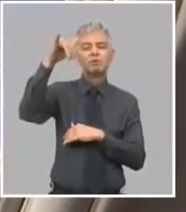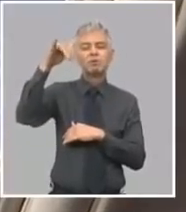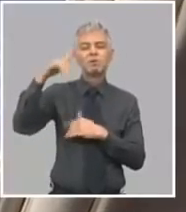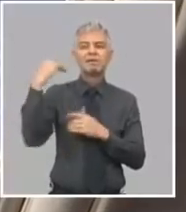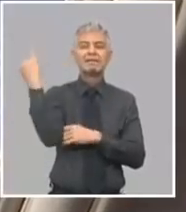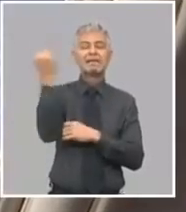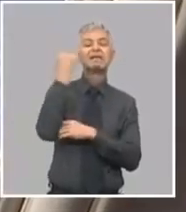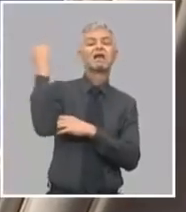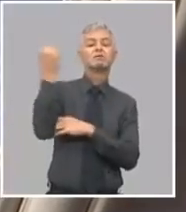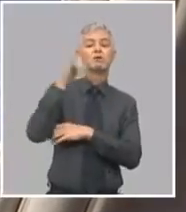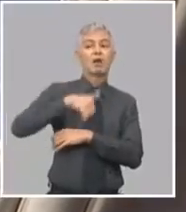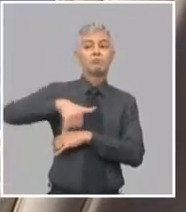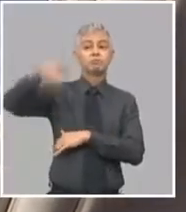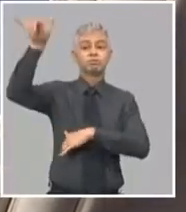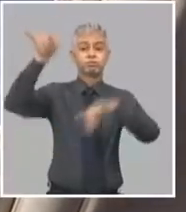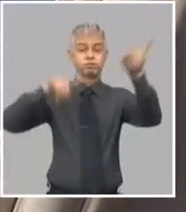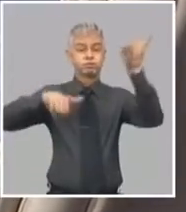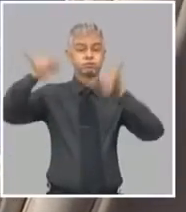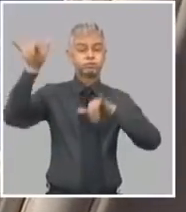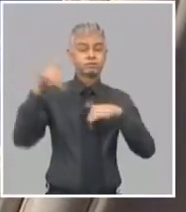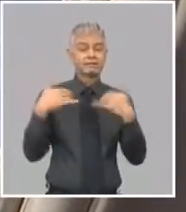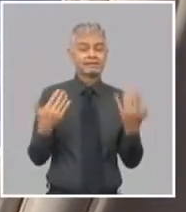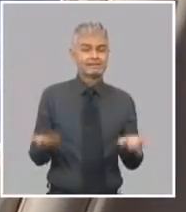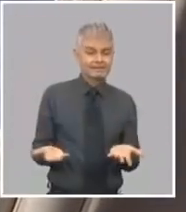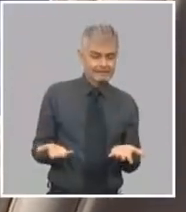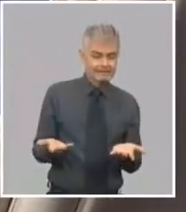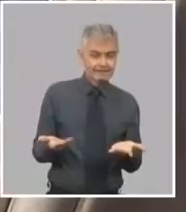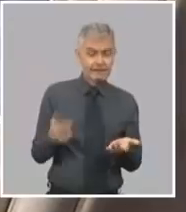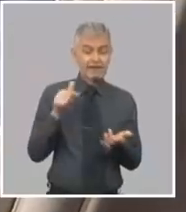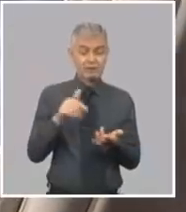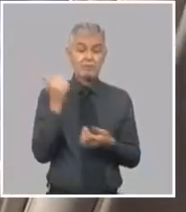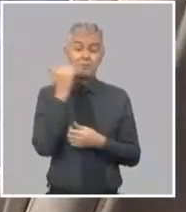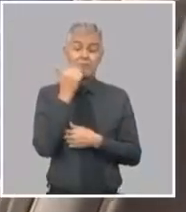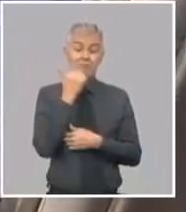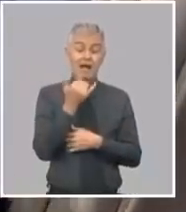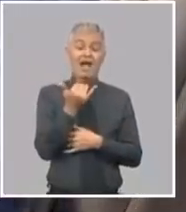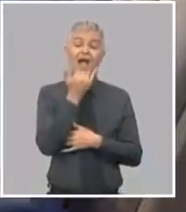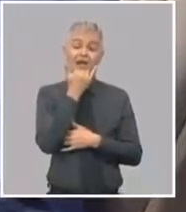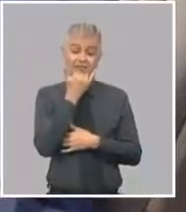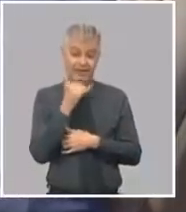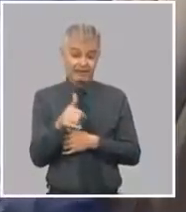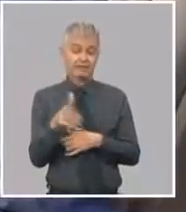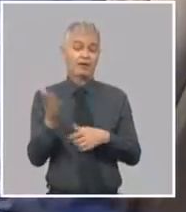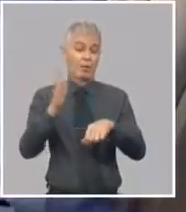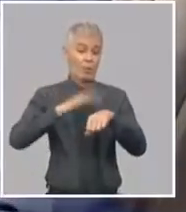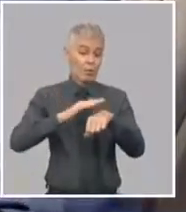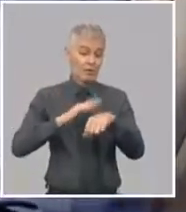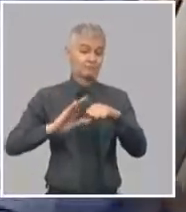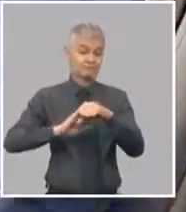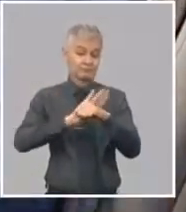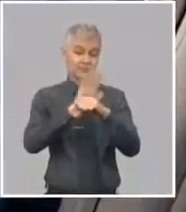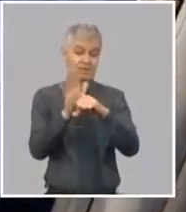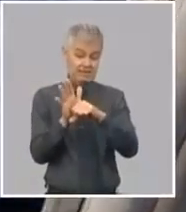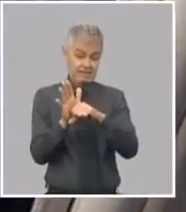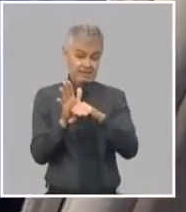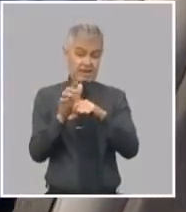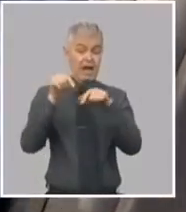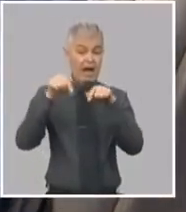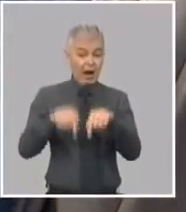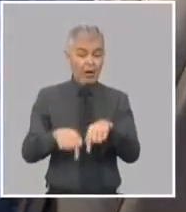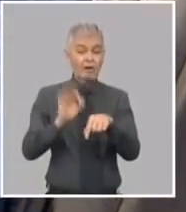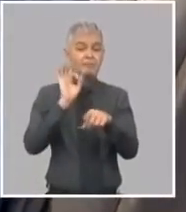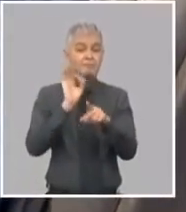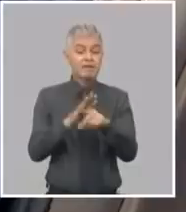internacional, por supuesto, es una de las transportaciones que más afectada se vio con la pandemia y que entra